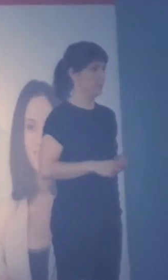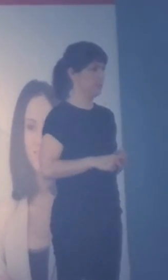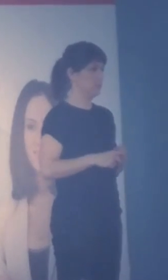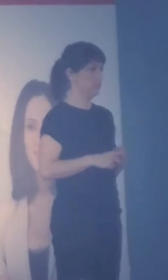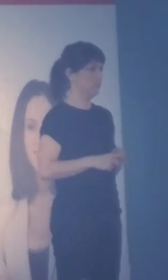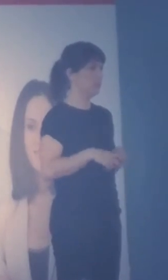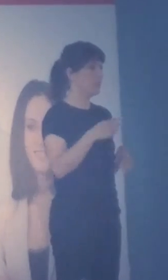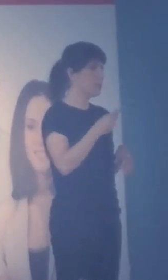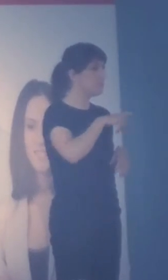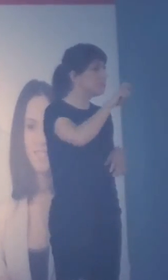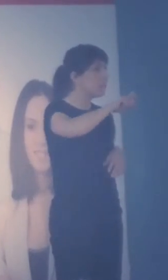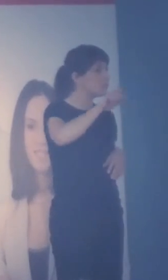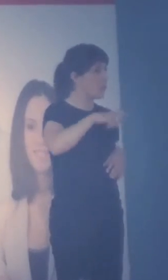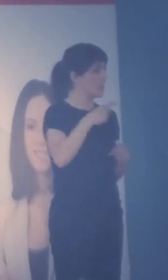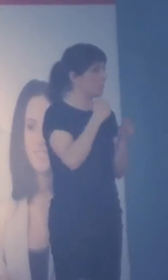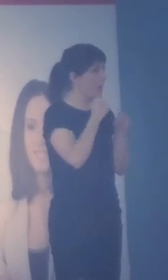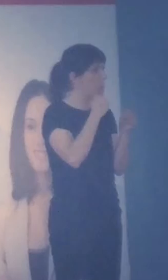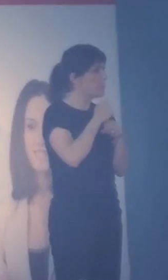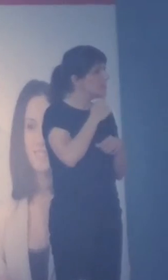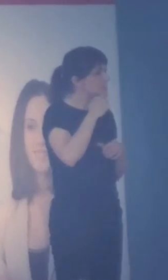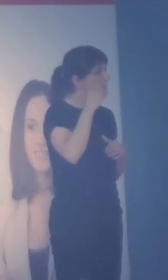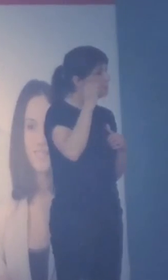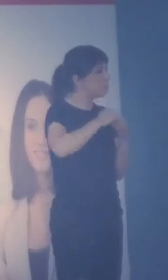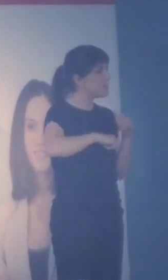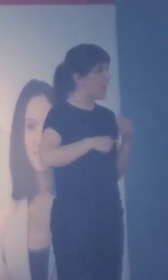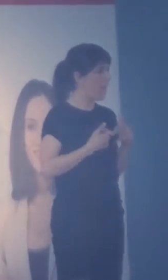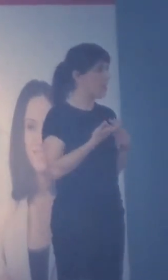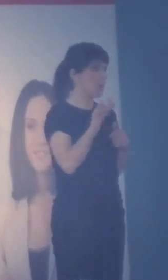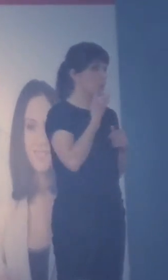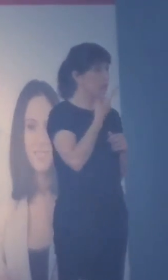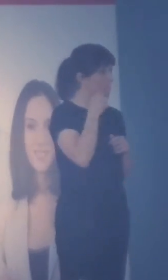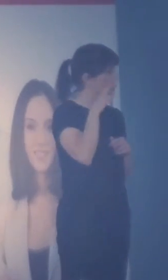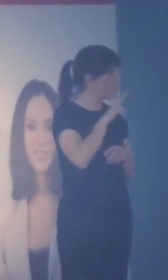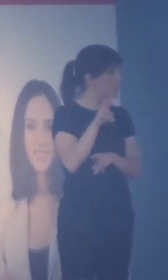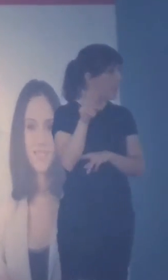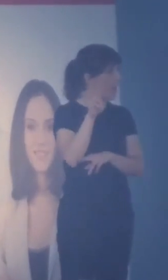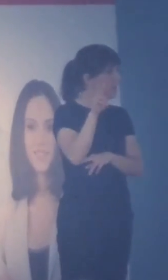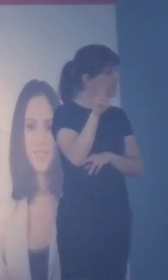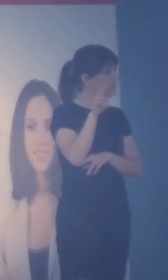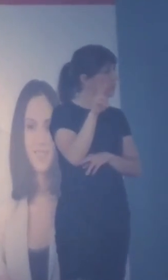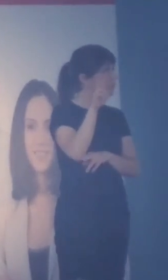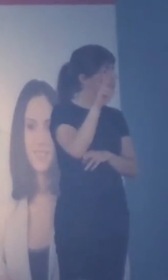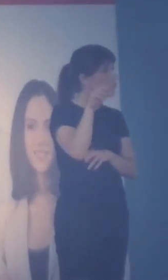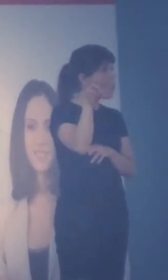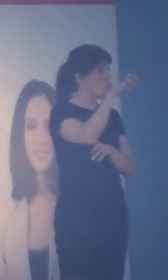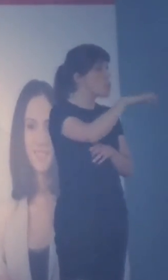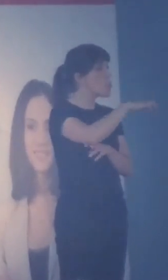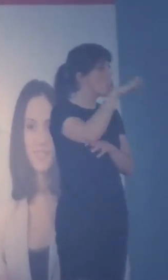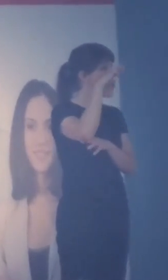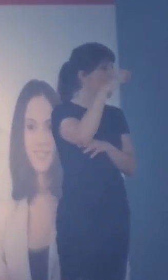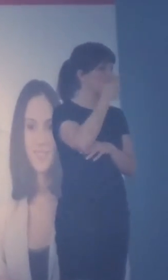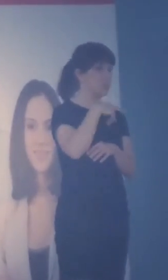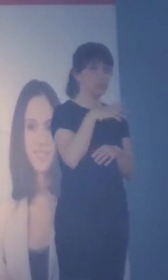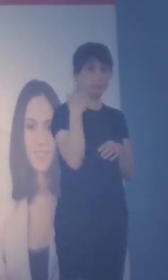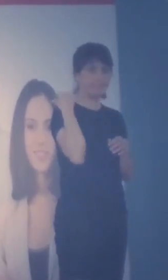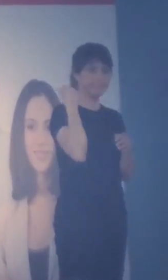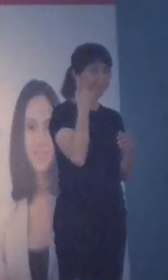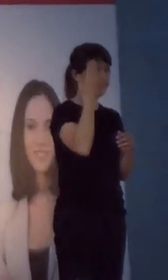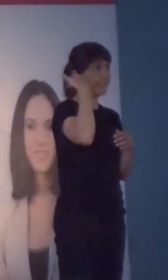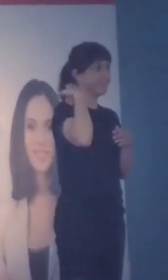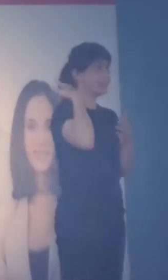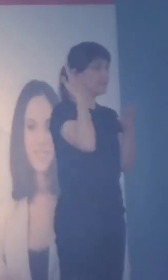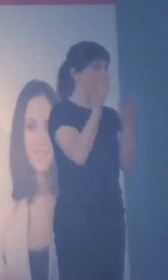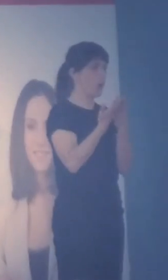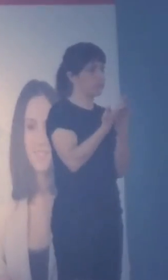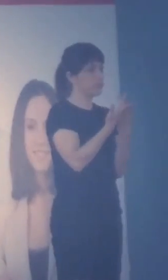Los metalúrgicos. También vemos desde aquí. Ahí están las grúas. Estuvieron paradas, ahora parece que se mueven un poco.